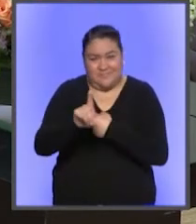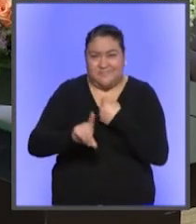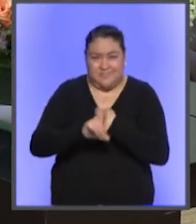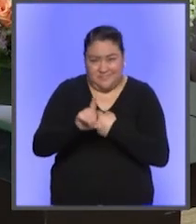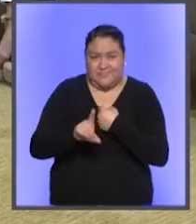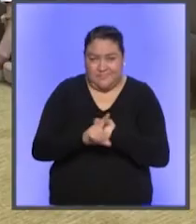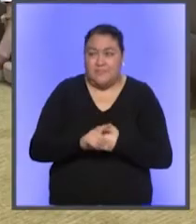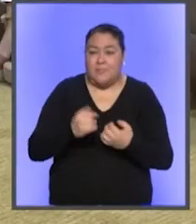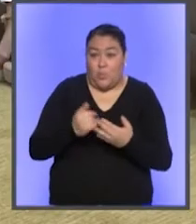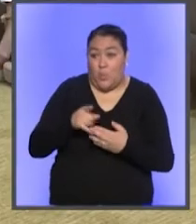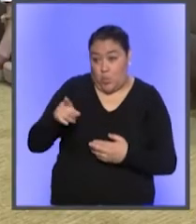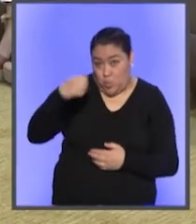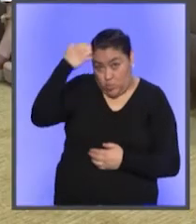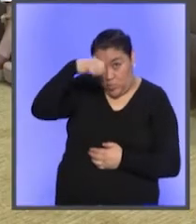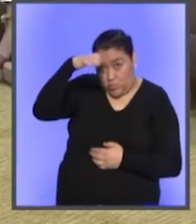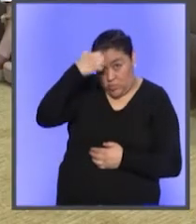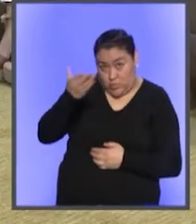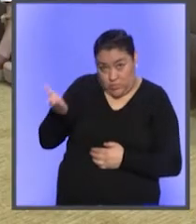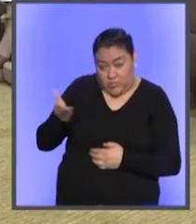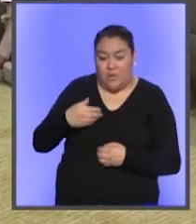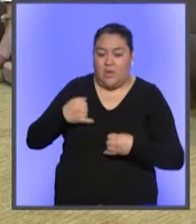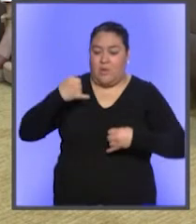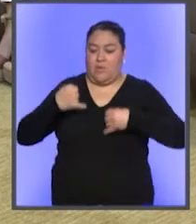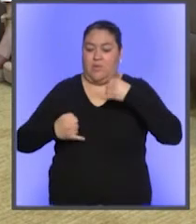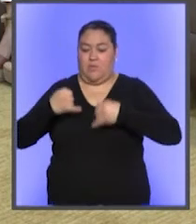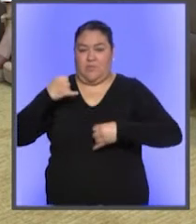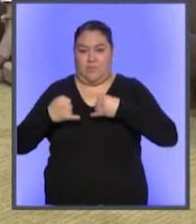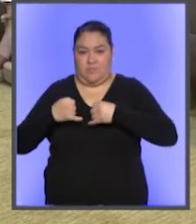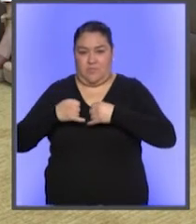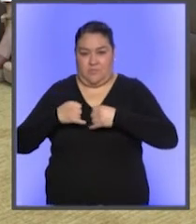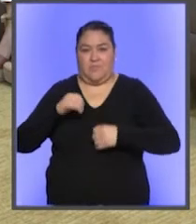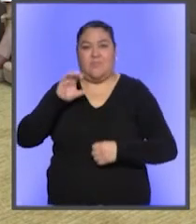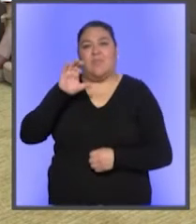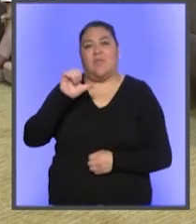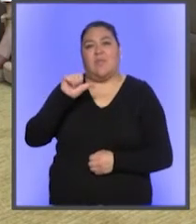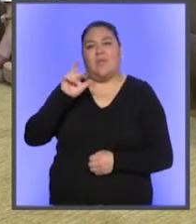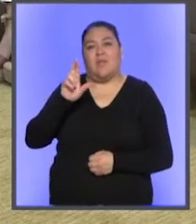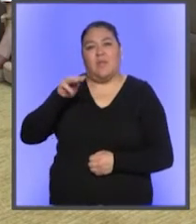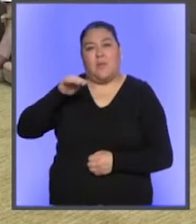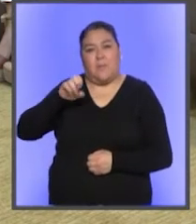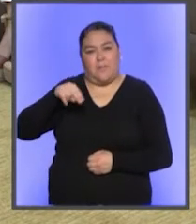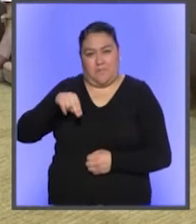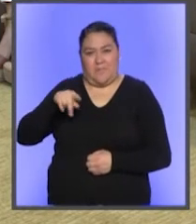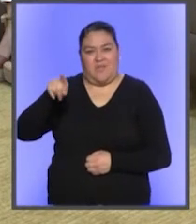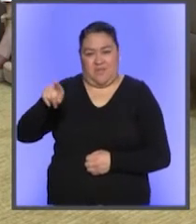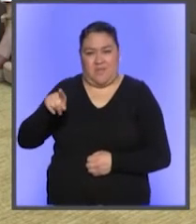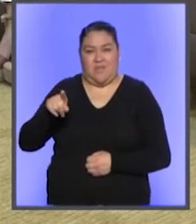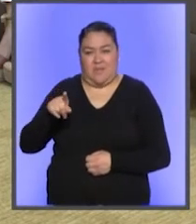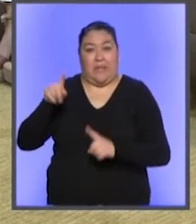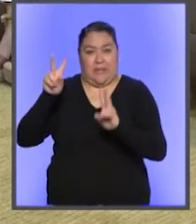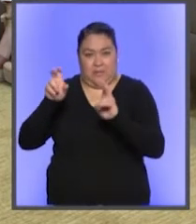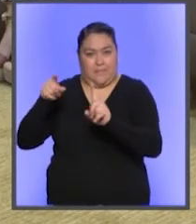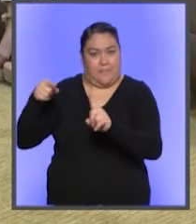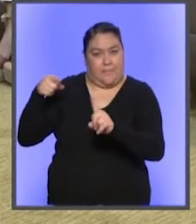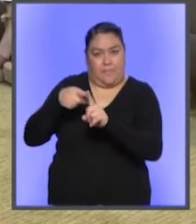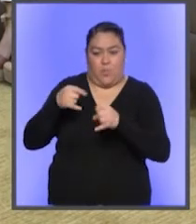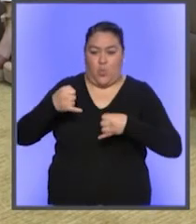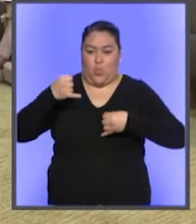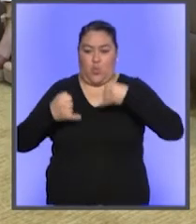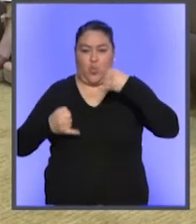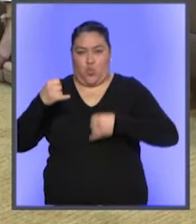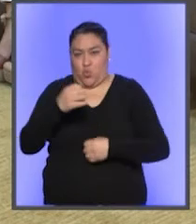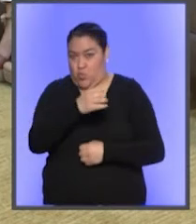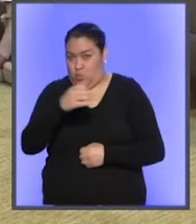Tenemos aquí a una experta como lo es la magistrada Carmen Laura y quisiéramos que nos compartiera su opinión